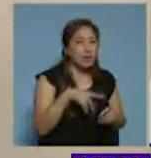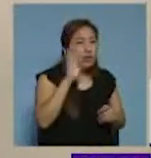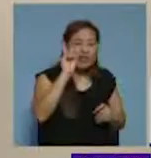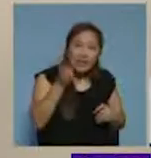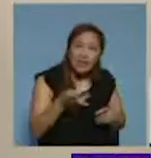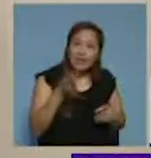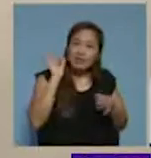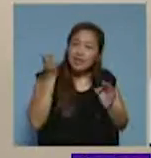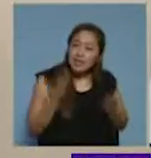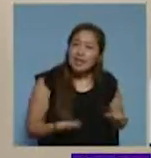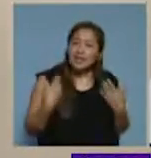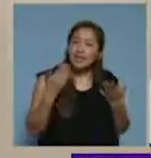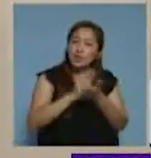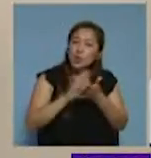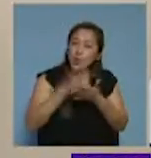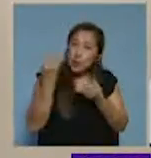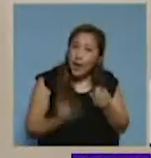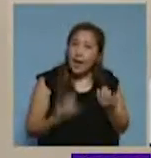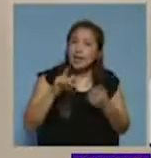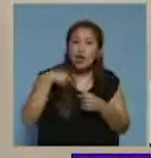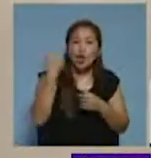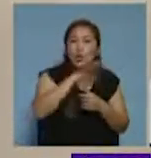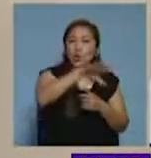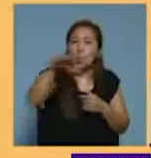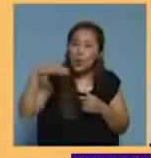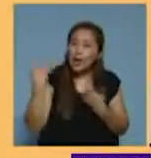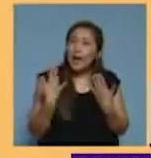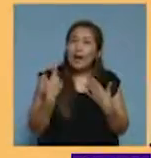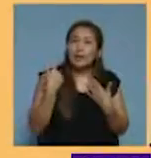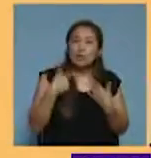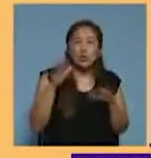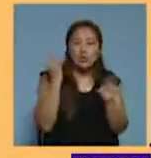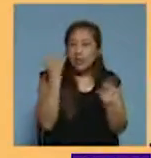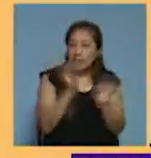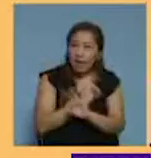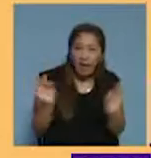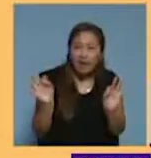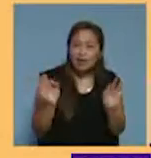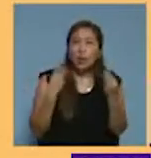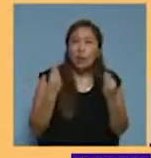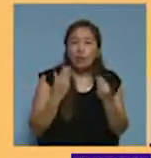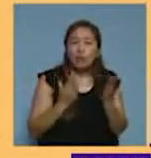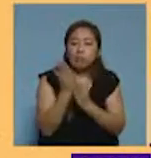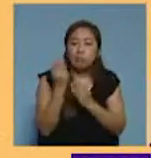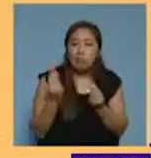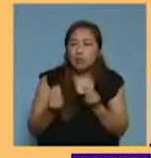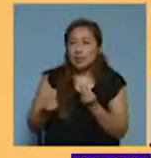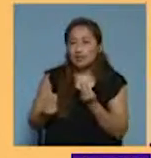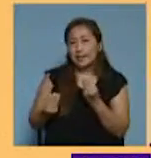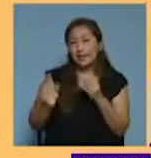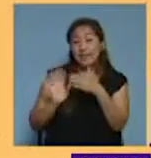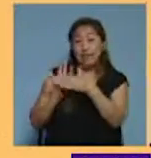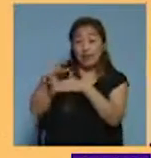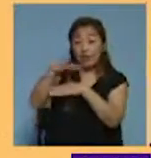vuelva a ocurrir también debería realizarse en otras localidades o ya ha pasado él si el tema del evento de